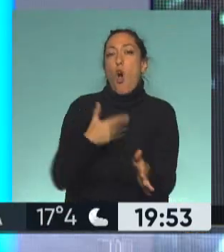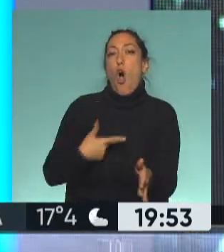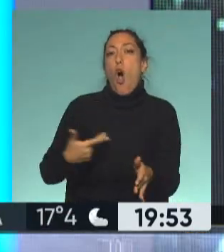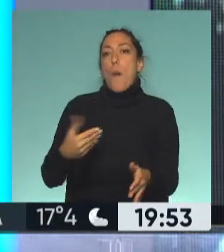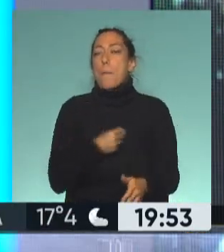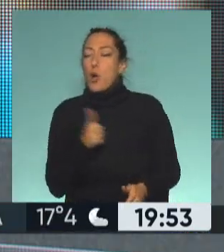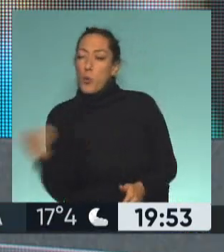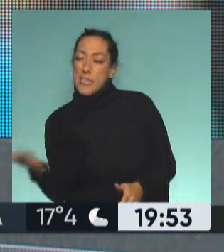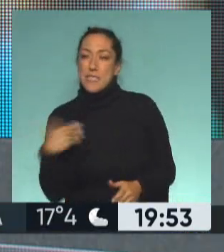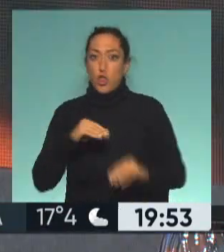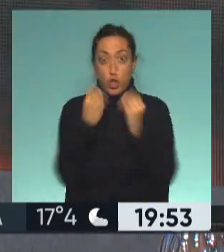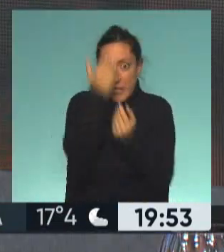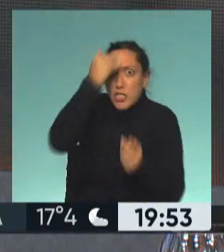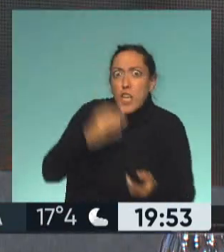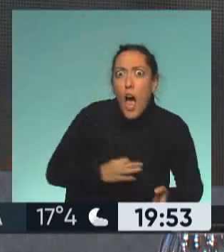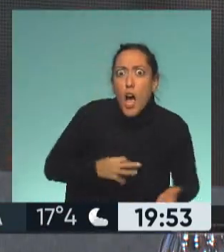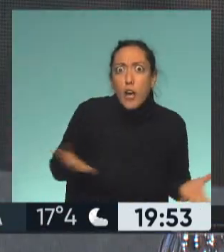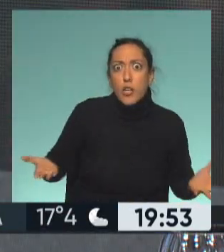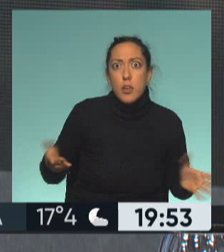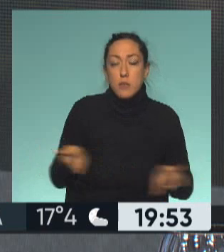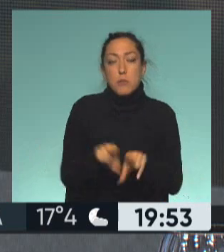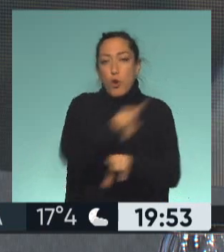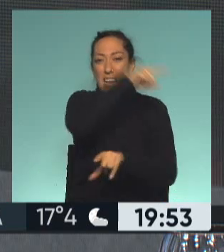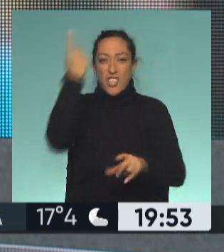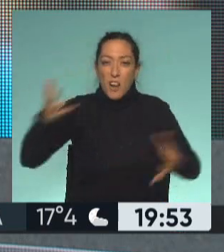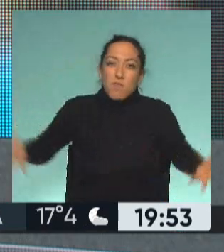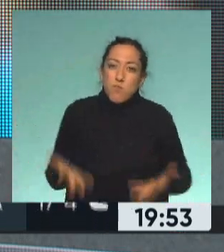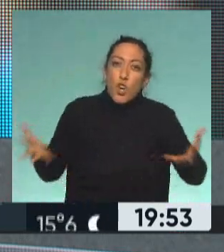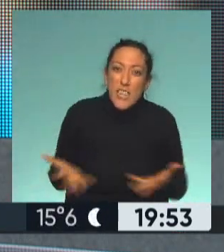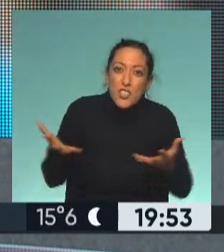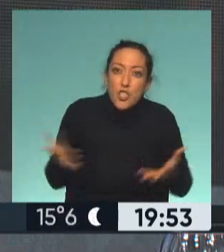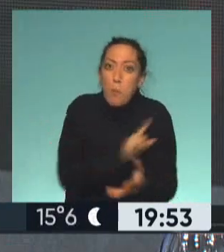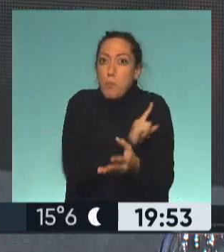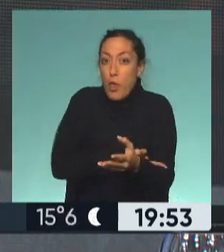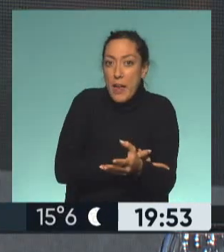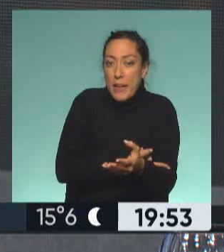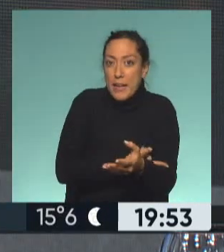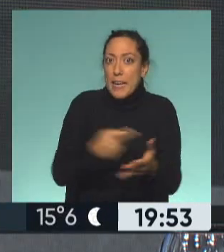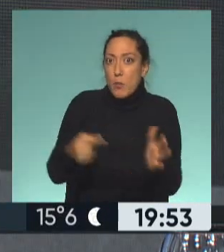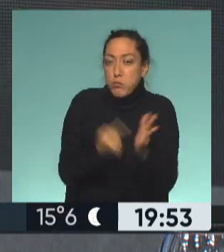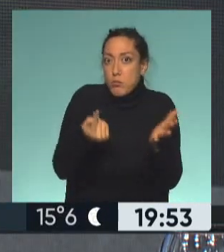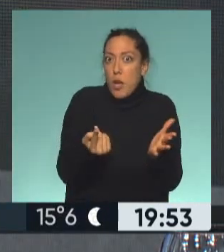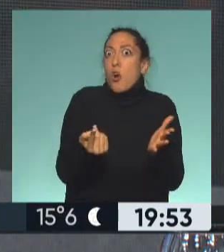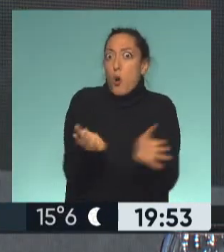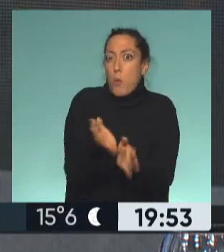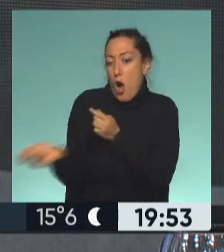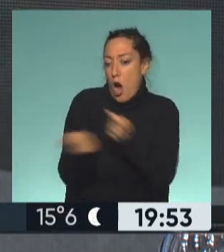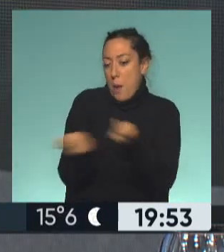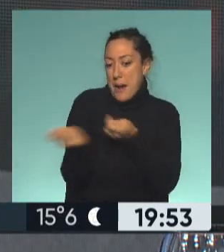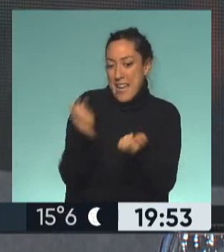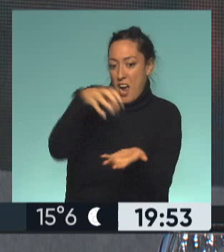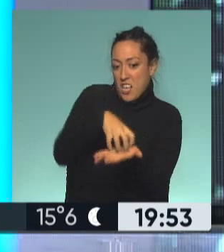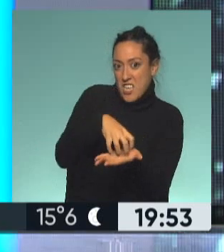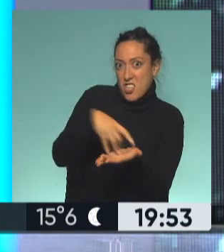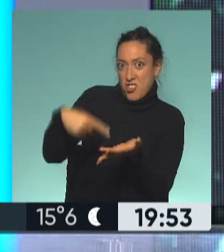de Buenos Aires 15 como, años. en términos nacionales, Es un también montón, es, 15 años. bueno, perdés tu principal lugar de acción, digo, tu centro de comando sería. Y